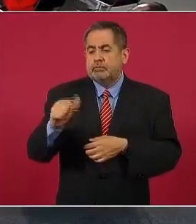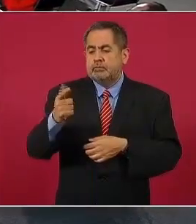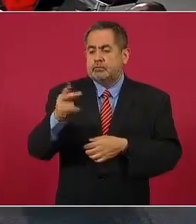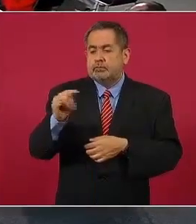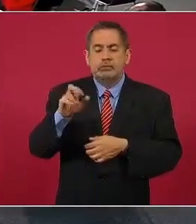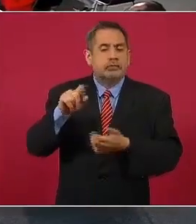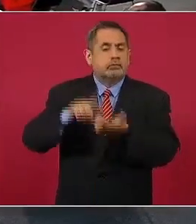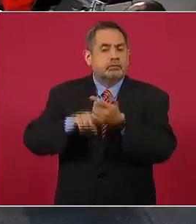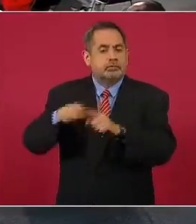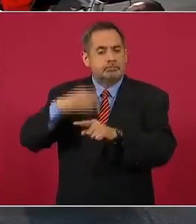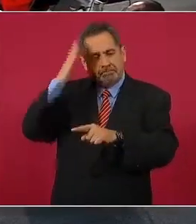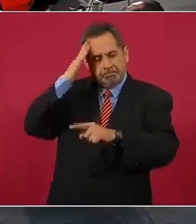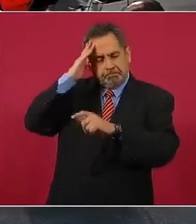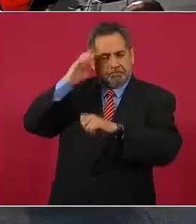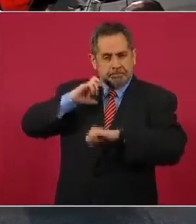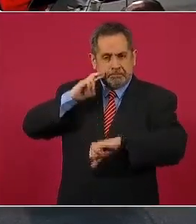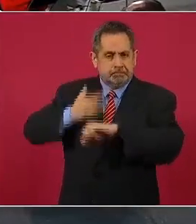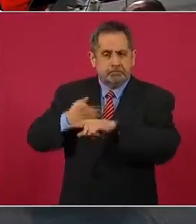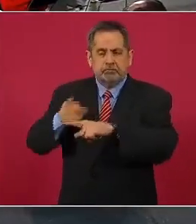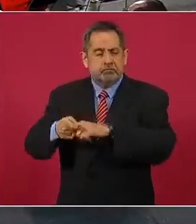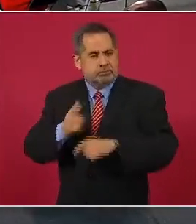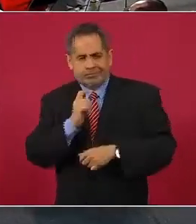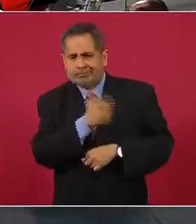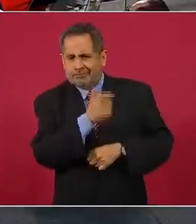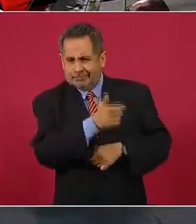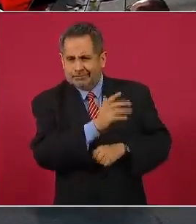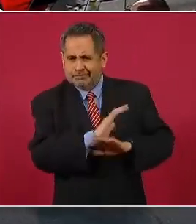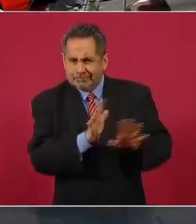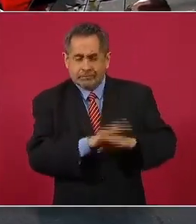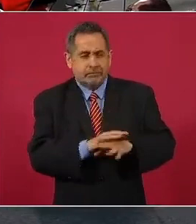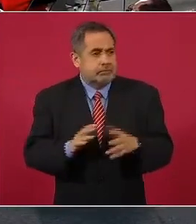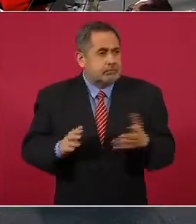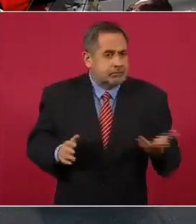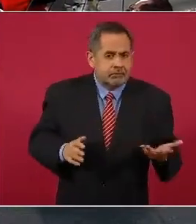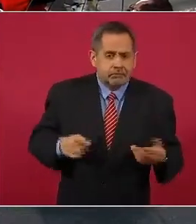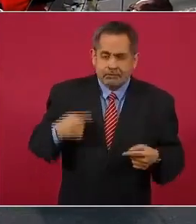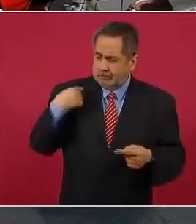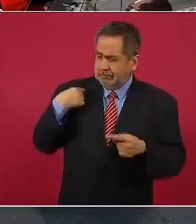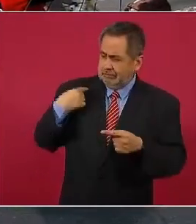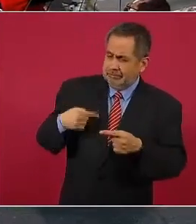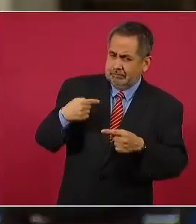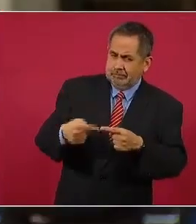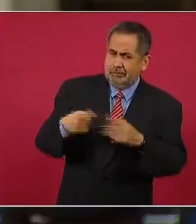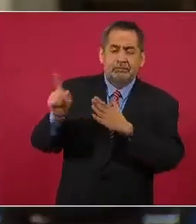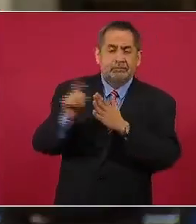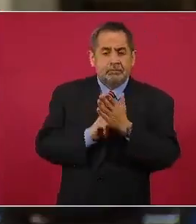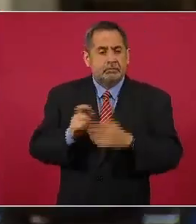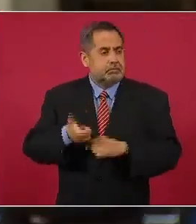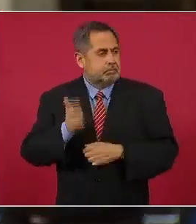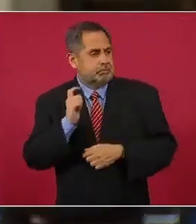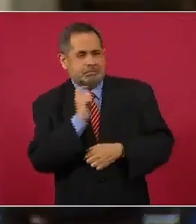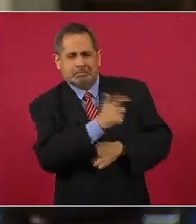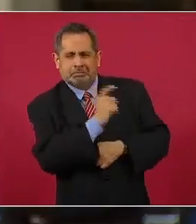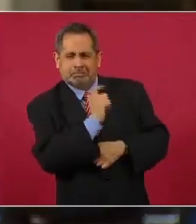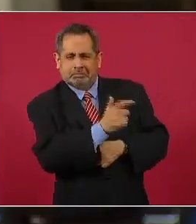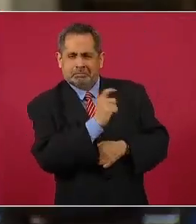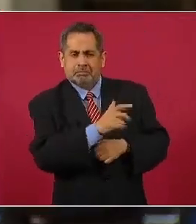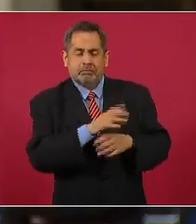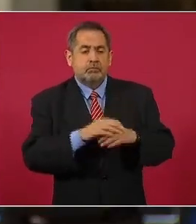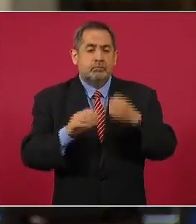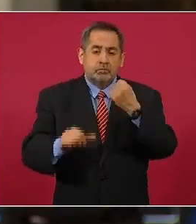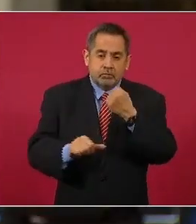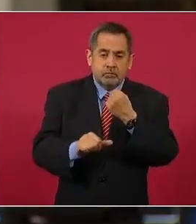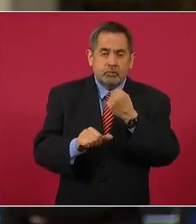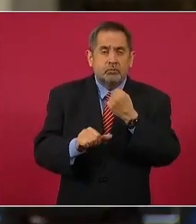quien encabeza la mencionada empresa, que solamente dice que en estos últimos meses ha pagado el